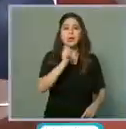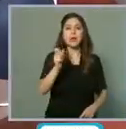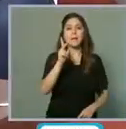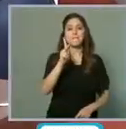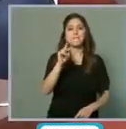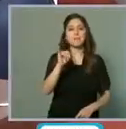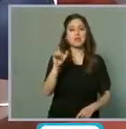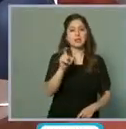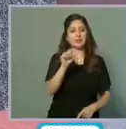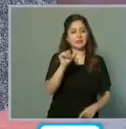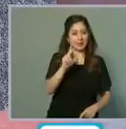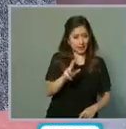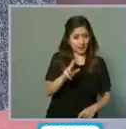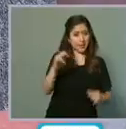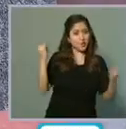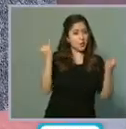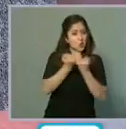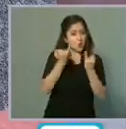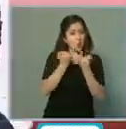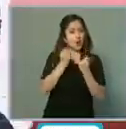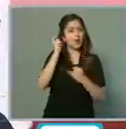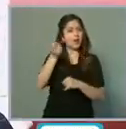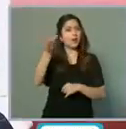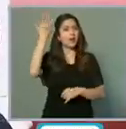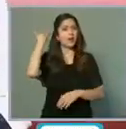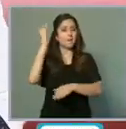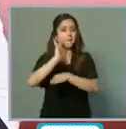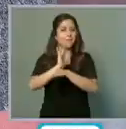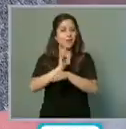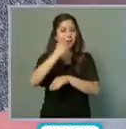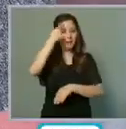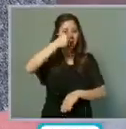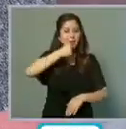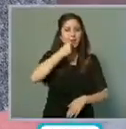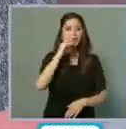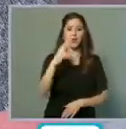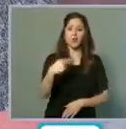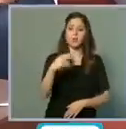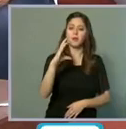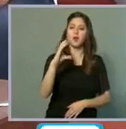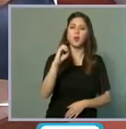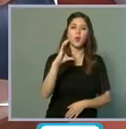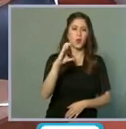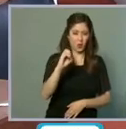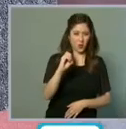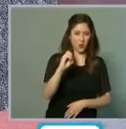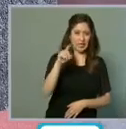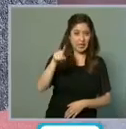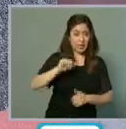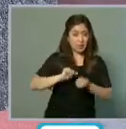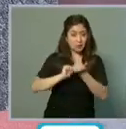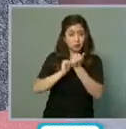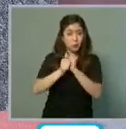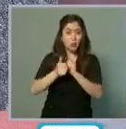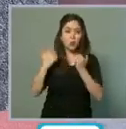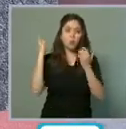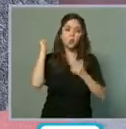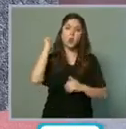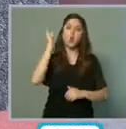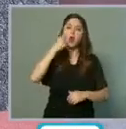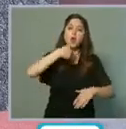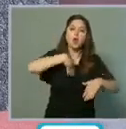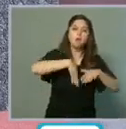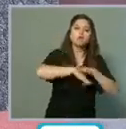fue una carta de amor a nuestra cultura, pues nuestro tema de hoy tiene mucho que ver porque hay un músico muy importante que tuvo que